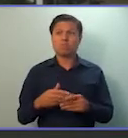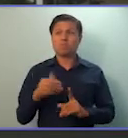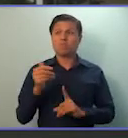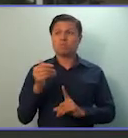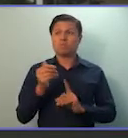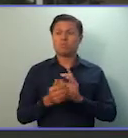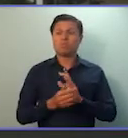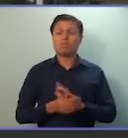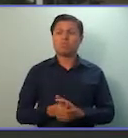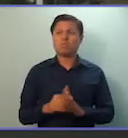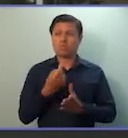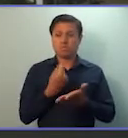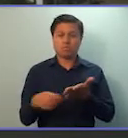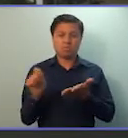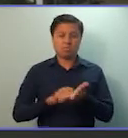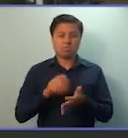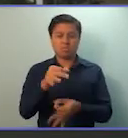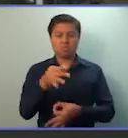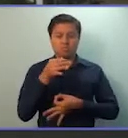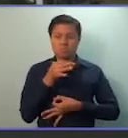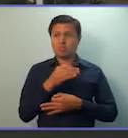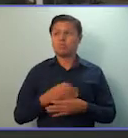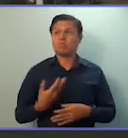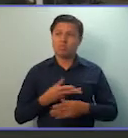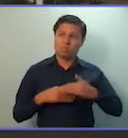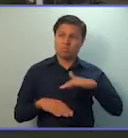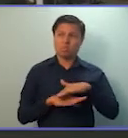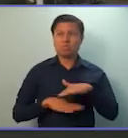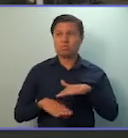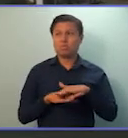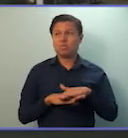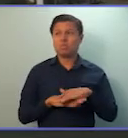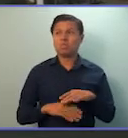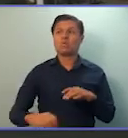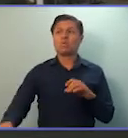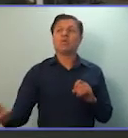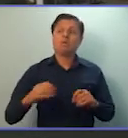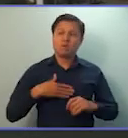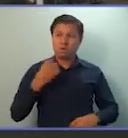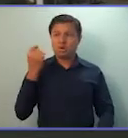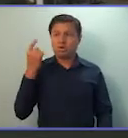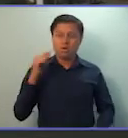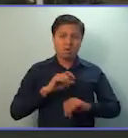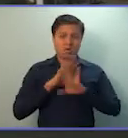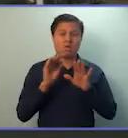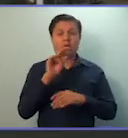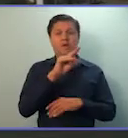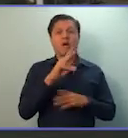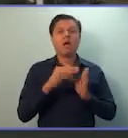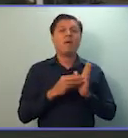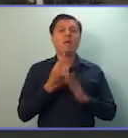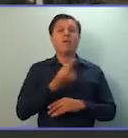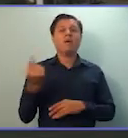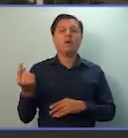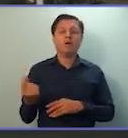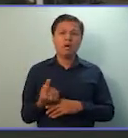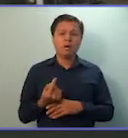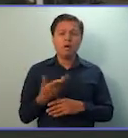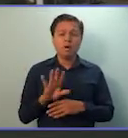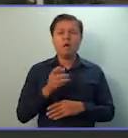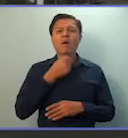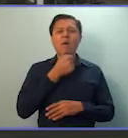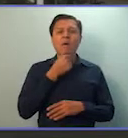capacitación la van a firmar y nos la van a entregar entonces nosotros en base a eso vamos a tener claridad de esas 26.000 personas que les fue